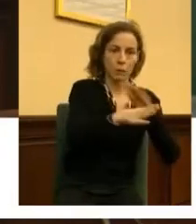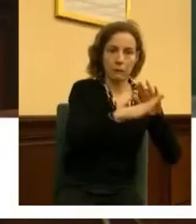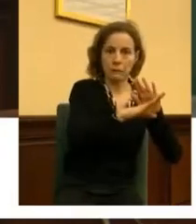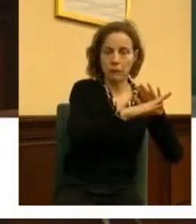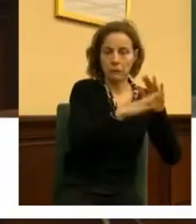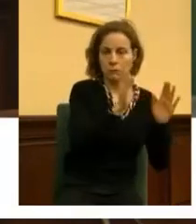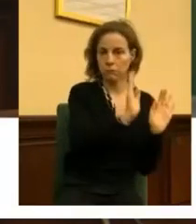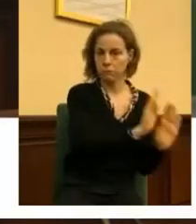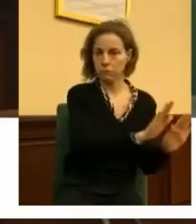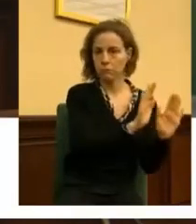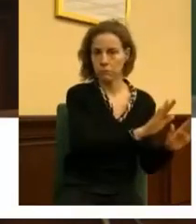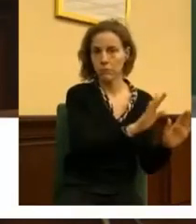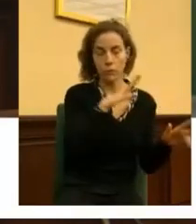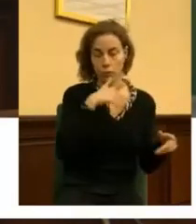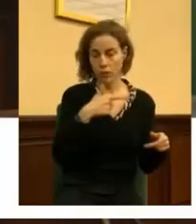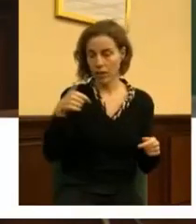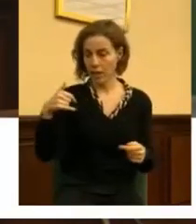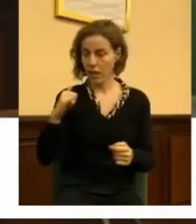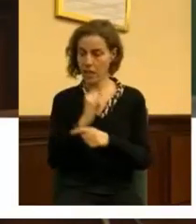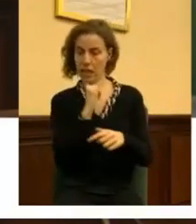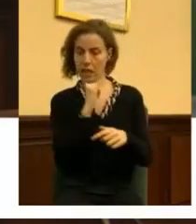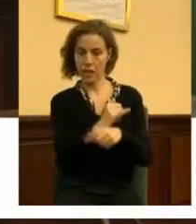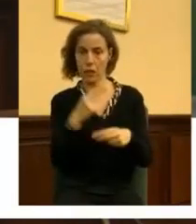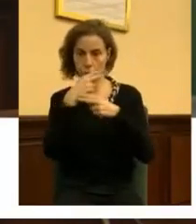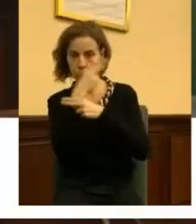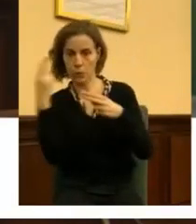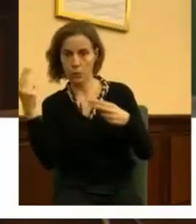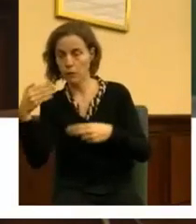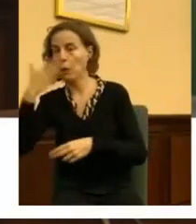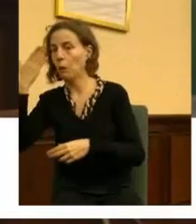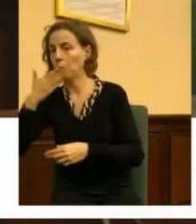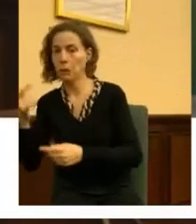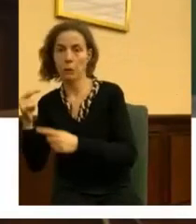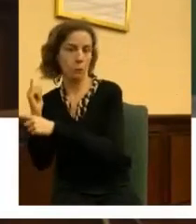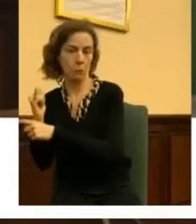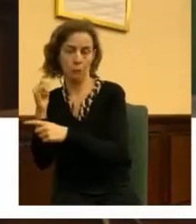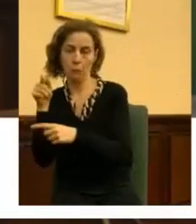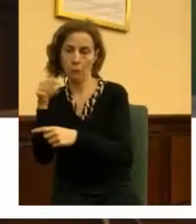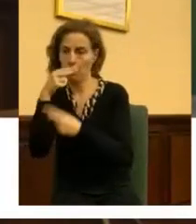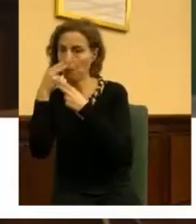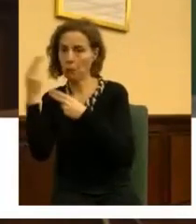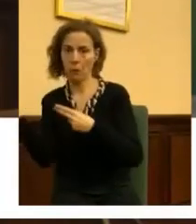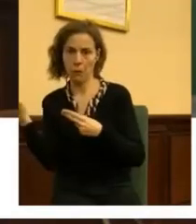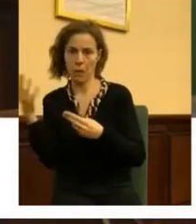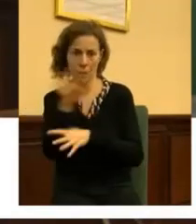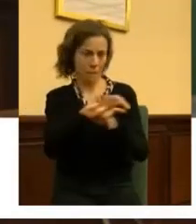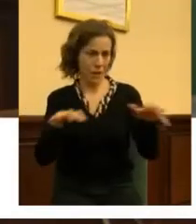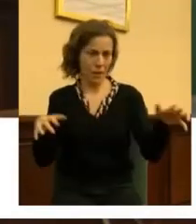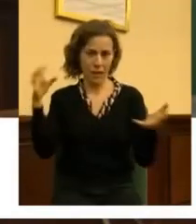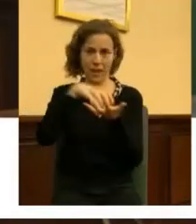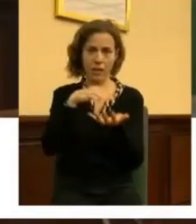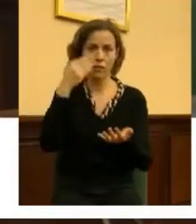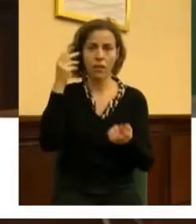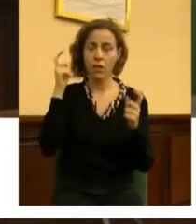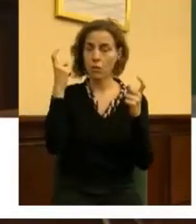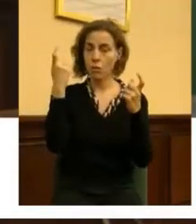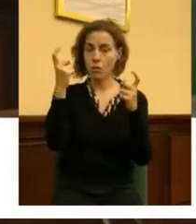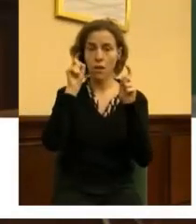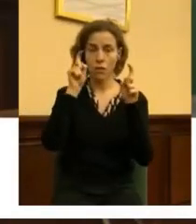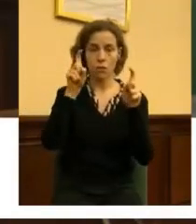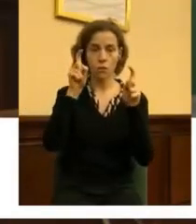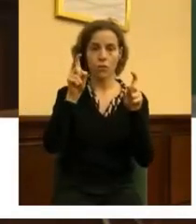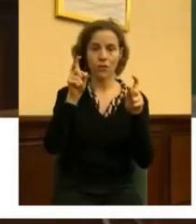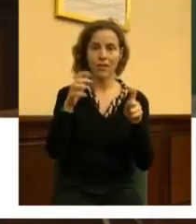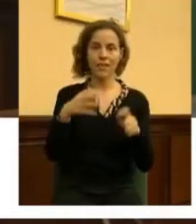los colegios y en los institutos públicos de Móstoles, en la mayoría de los centros educativos de Móstoles, son